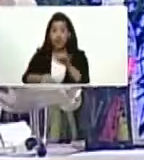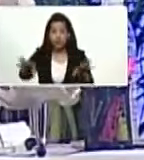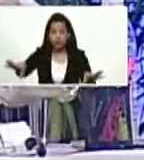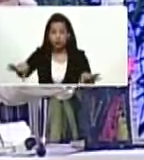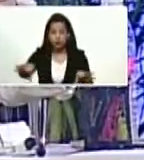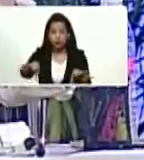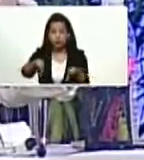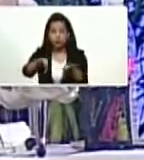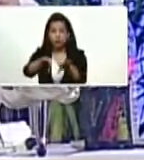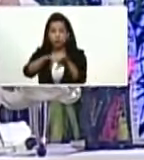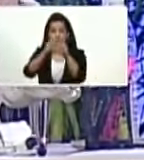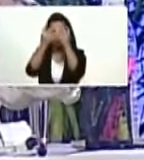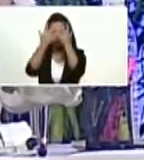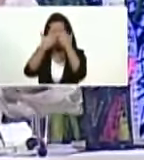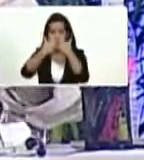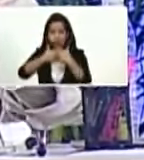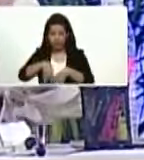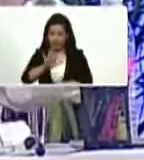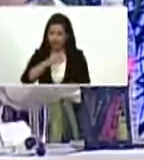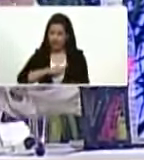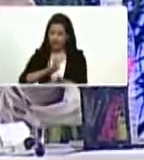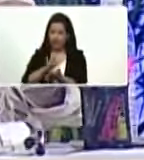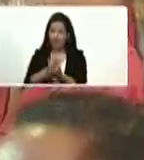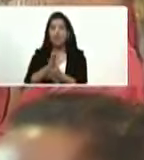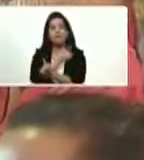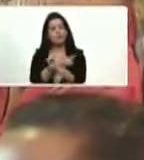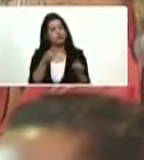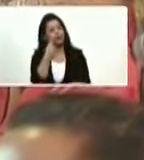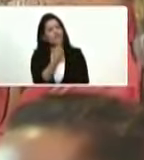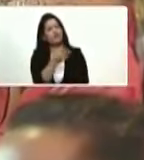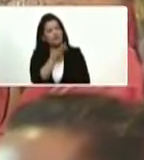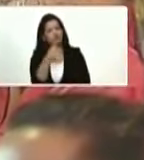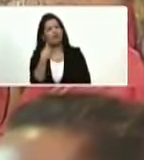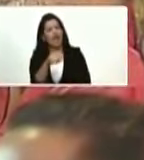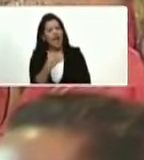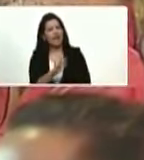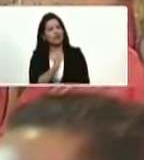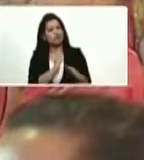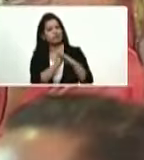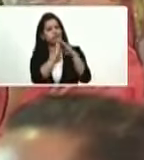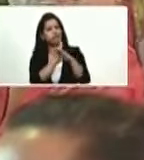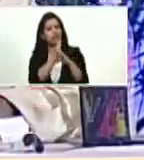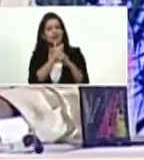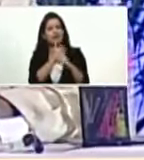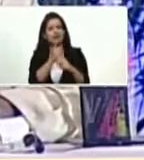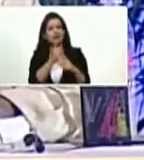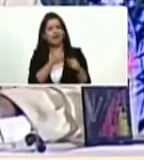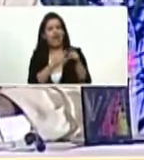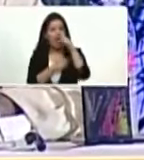Pero hay una amenaza contra los procesos populares, progresistas, revolucionarios de cambio.